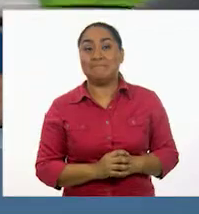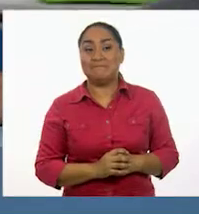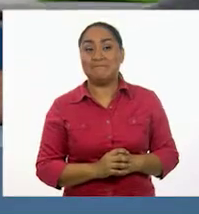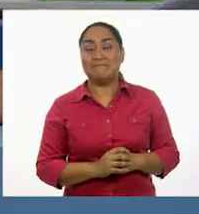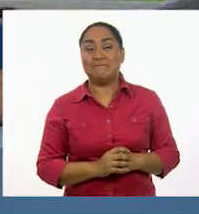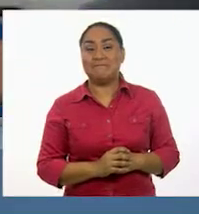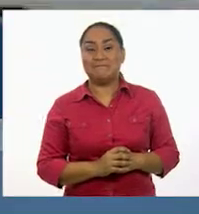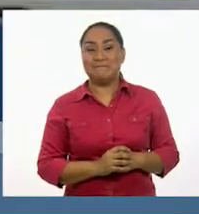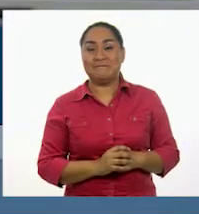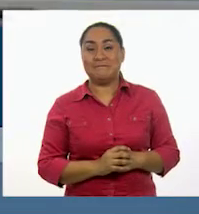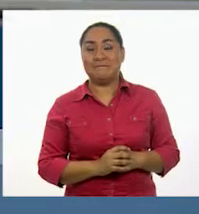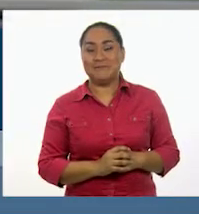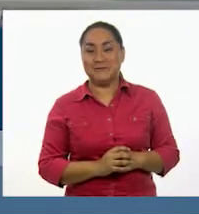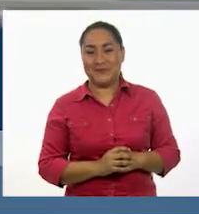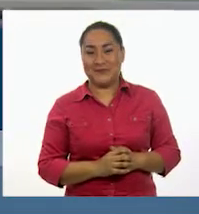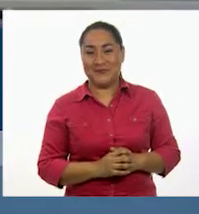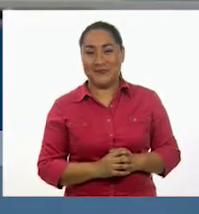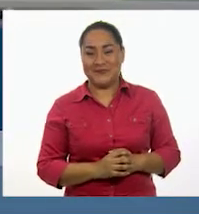¡Ajo!